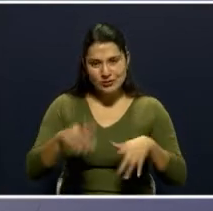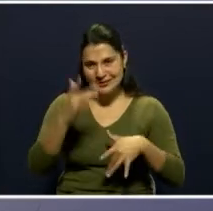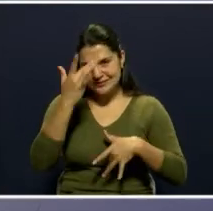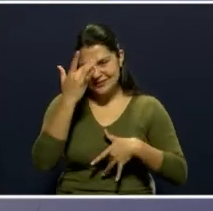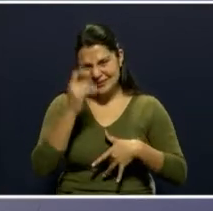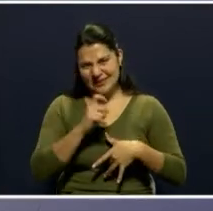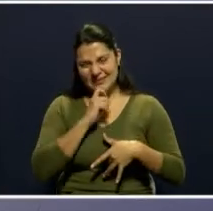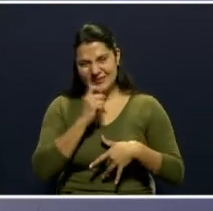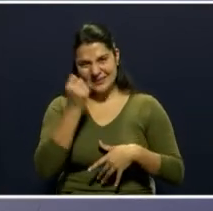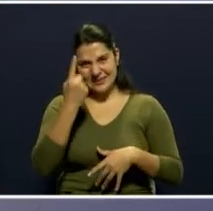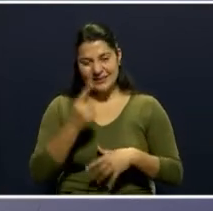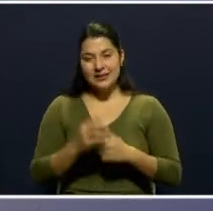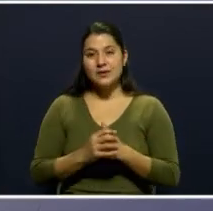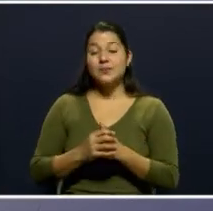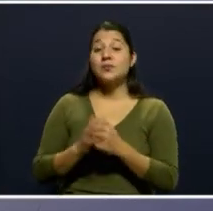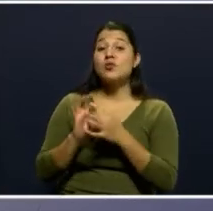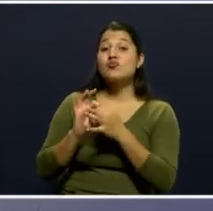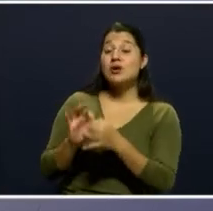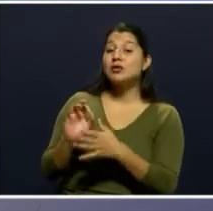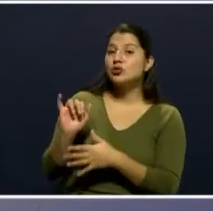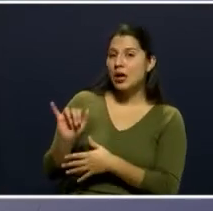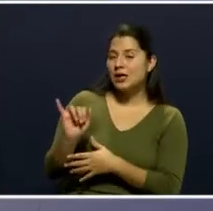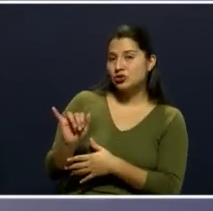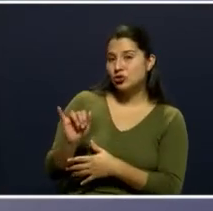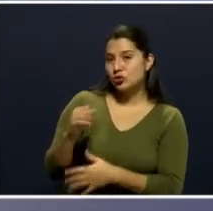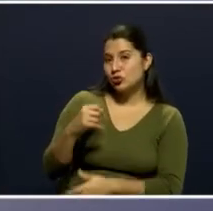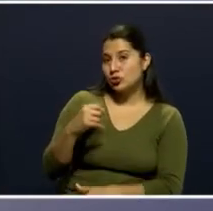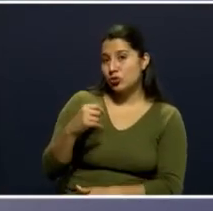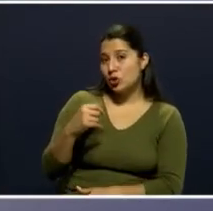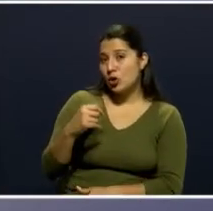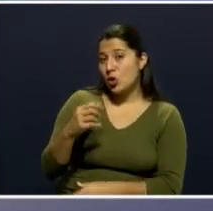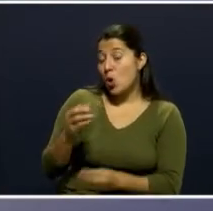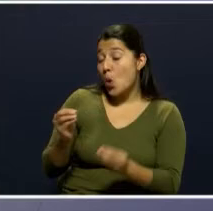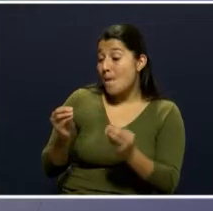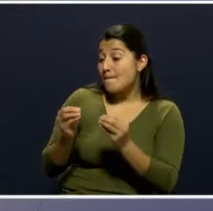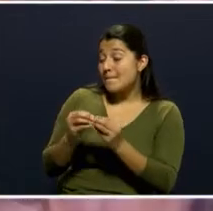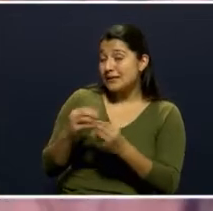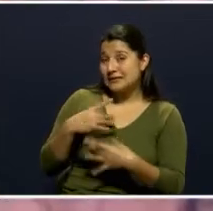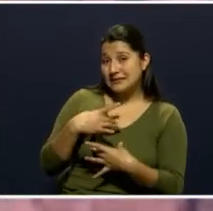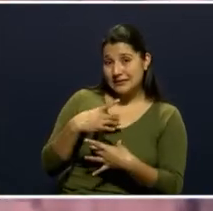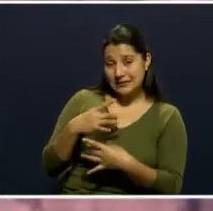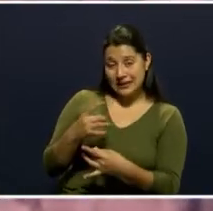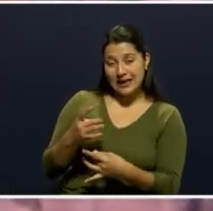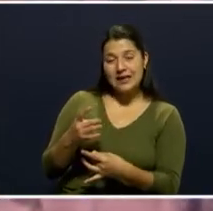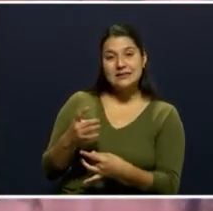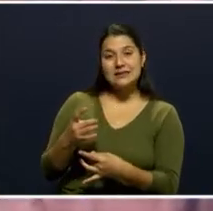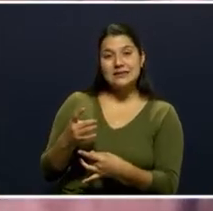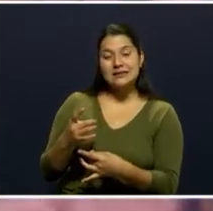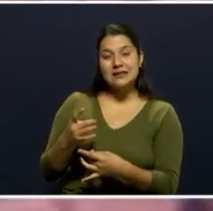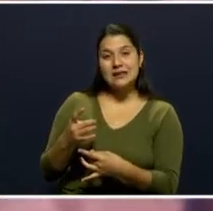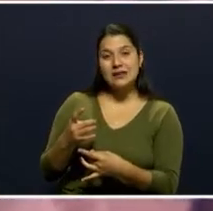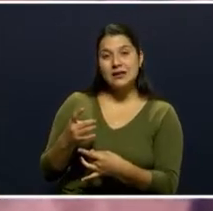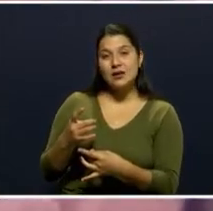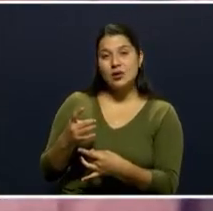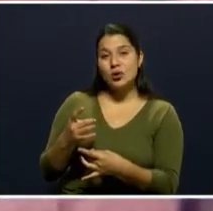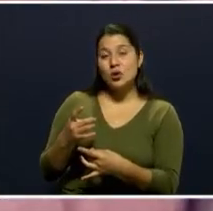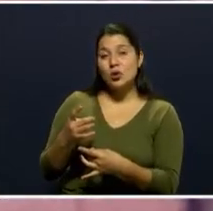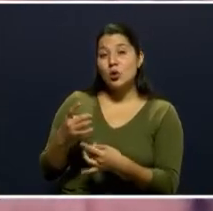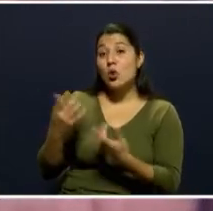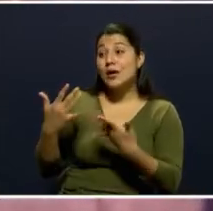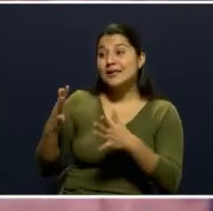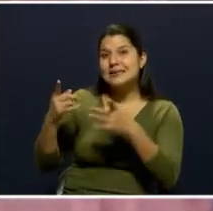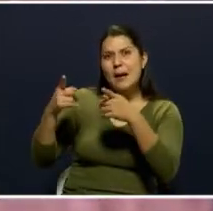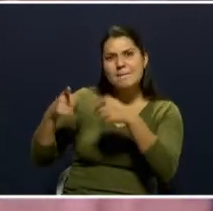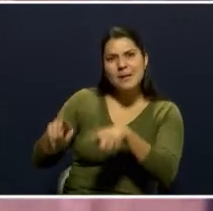Sobre esto, incluso yo creo que de lo que más llama la atención es lo que se ha visto y se vio con la